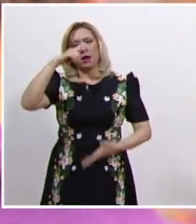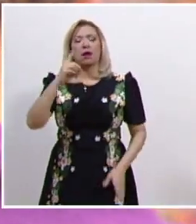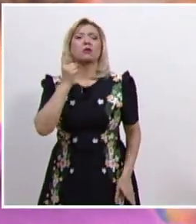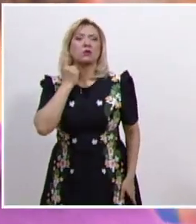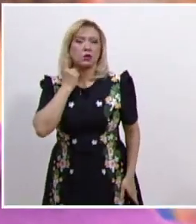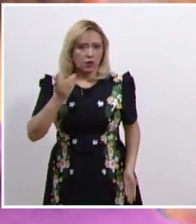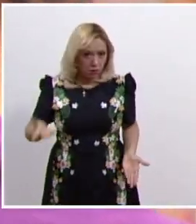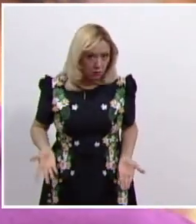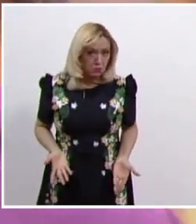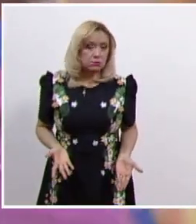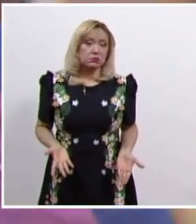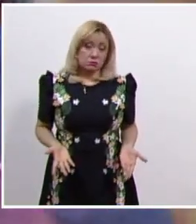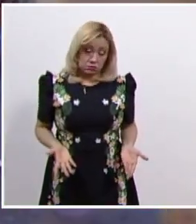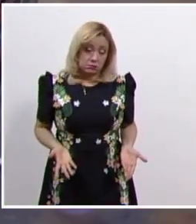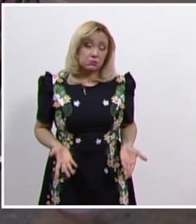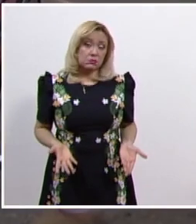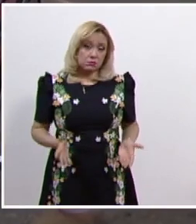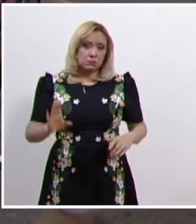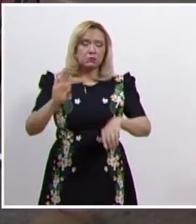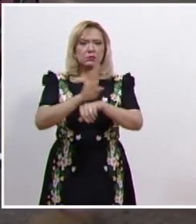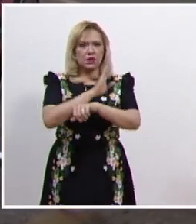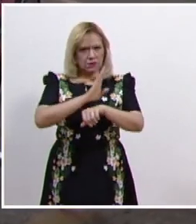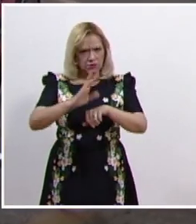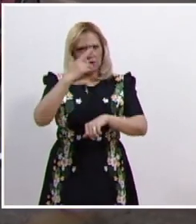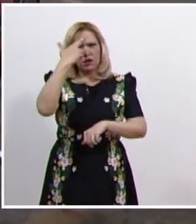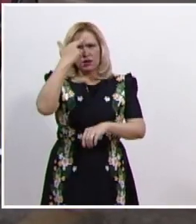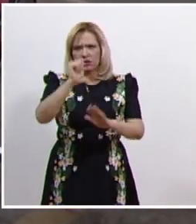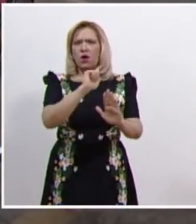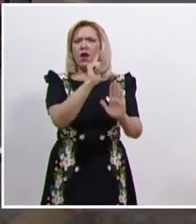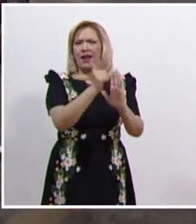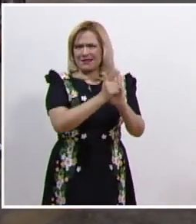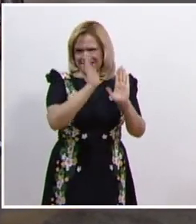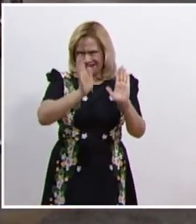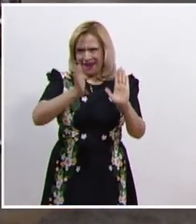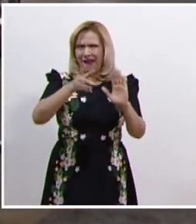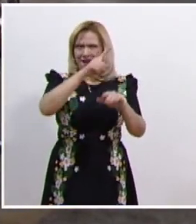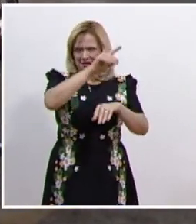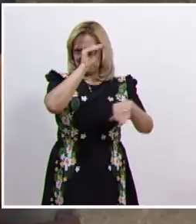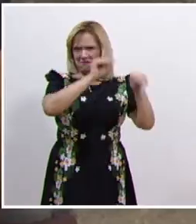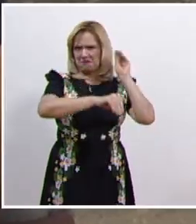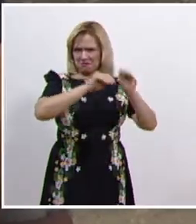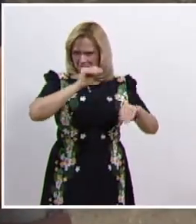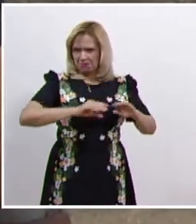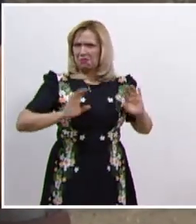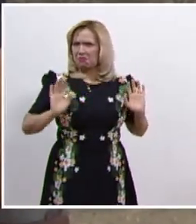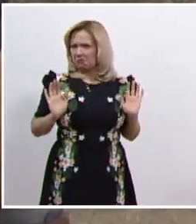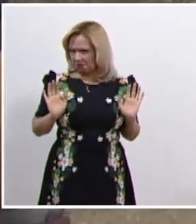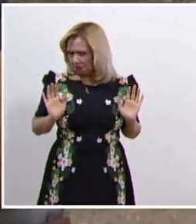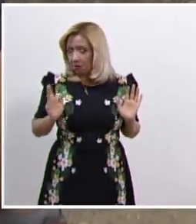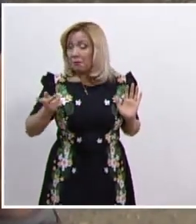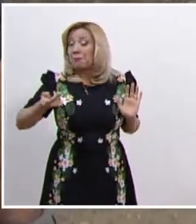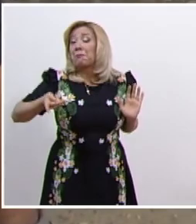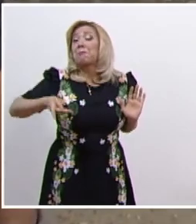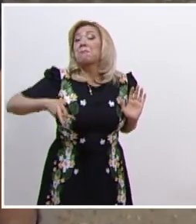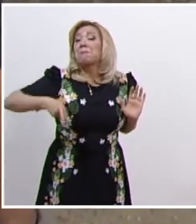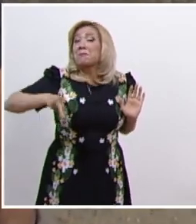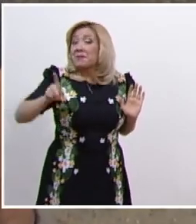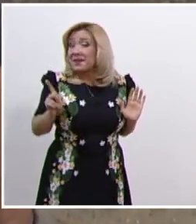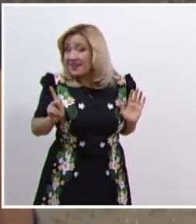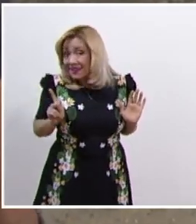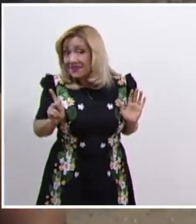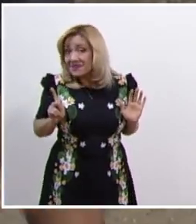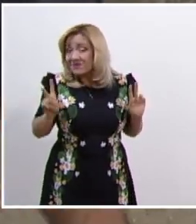que independientemente del beneficio material que una medida legislativa o reglamentaria pudiera generar en las condiciones de dichos